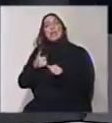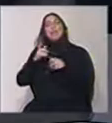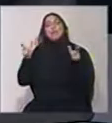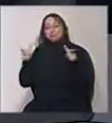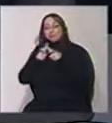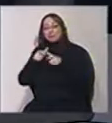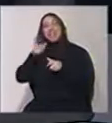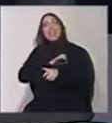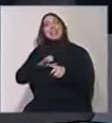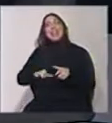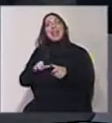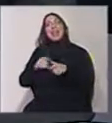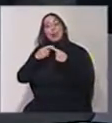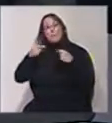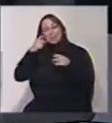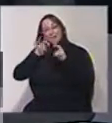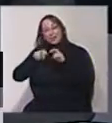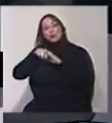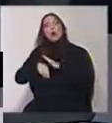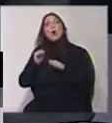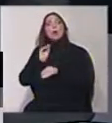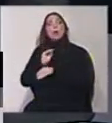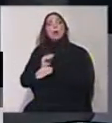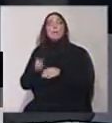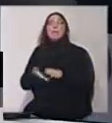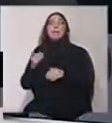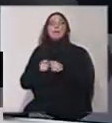o seguimos teniendo un problema cultural cada vez más grave,